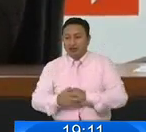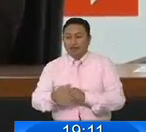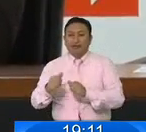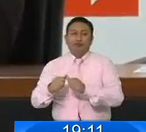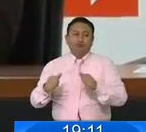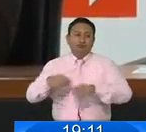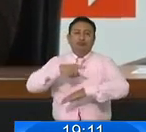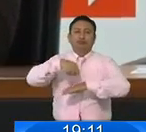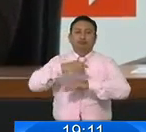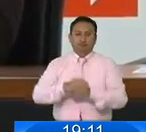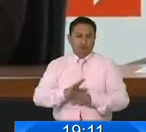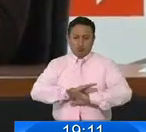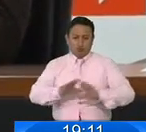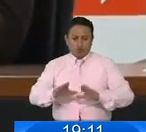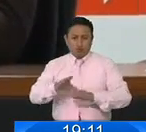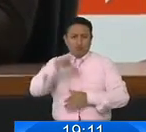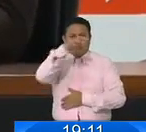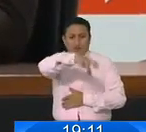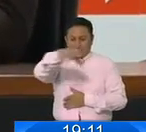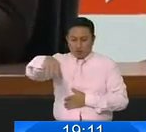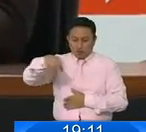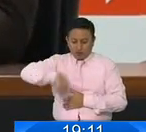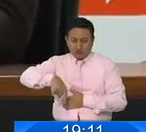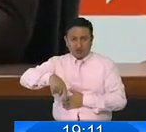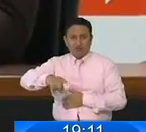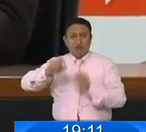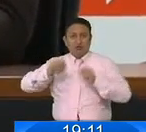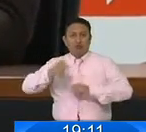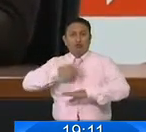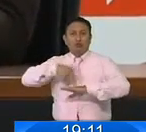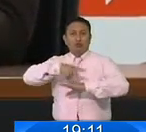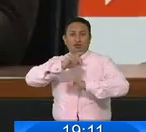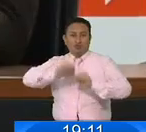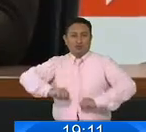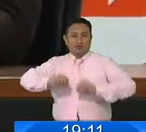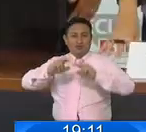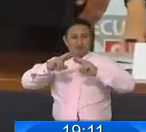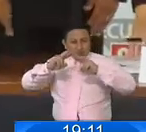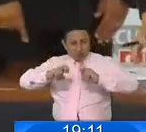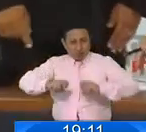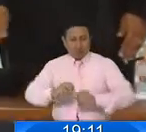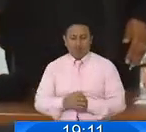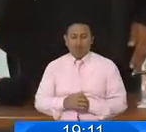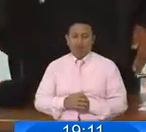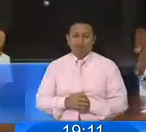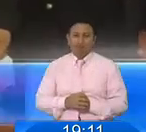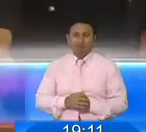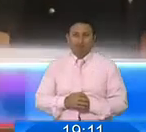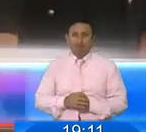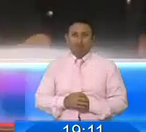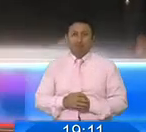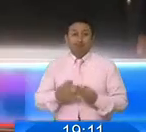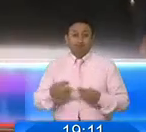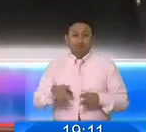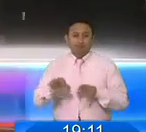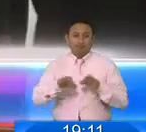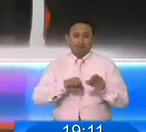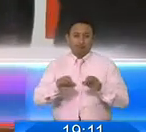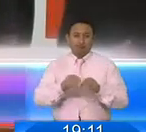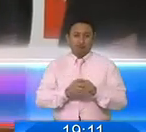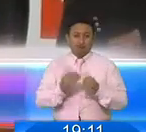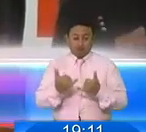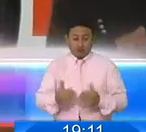ciudad para otra provincia que está lejos porque son muchas veces dificultades investigaciones también dio a conocer que se tomarán las medidas necesarias